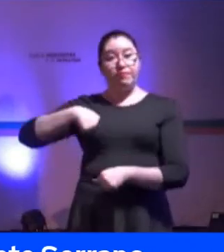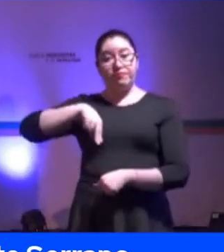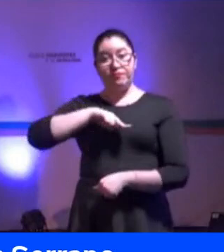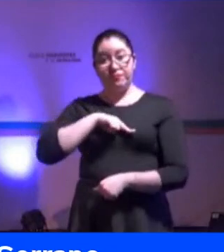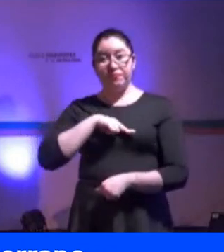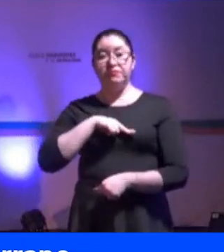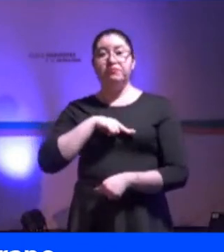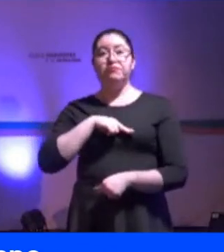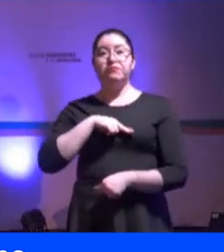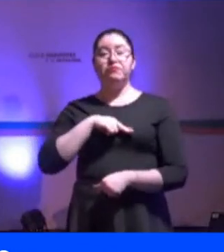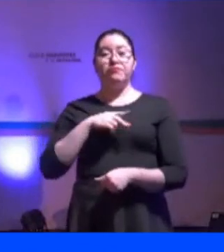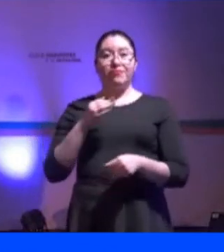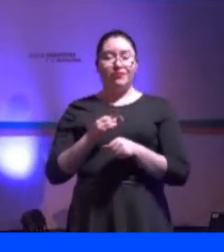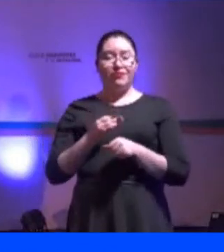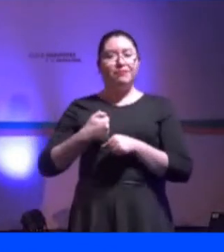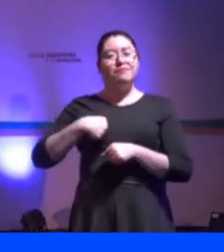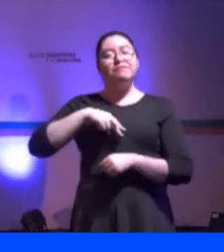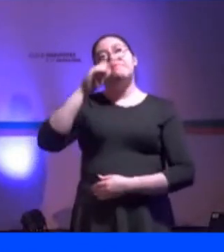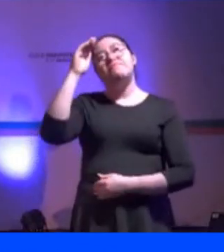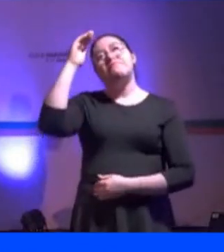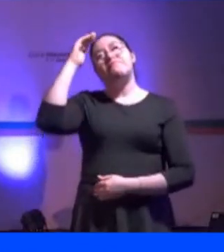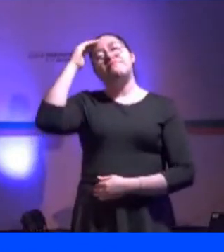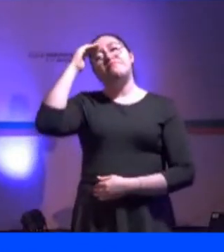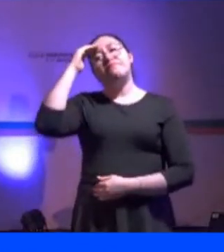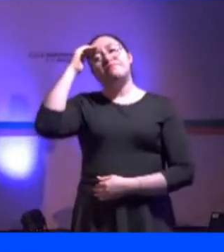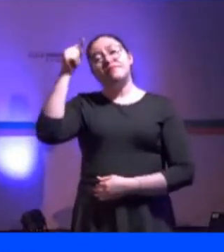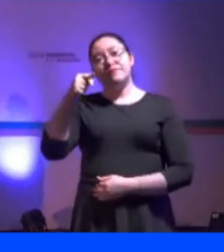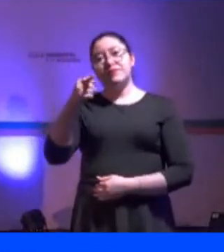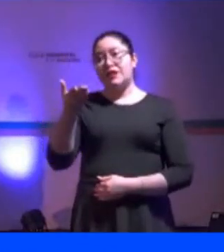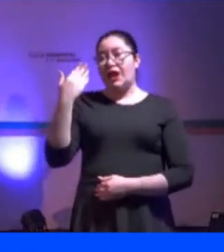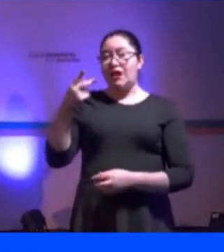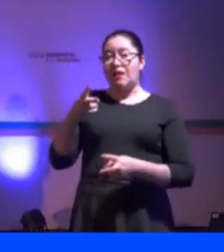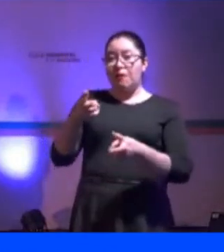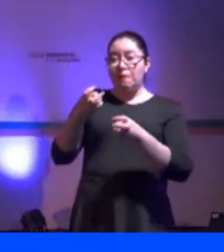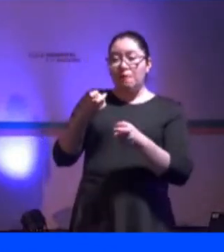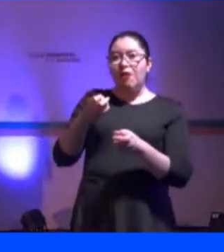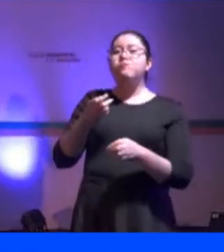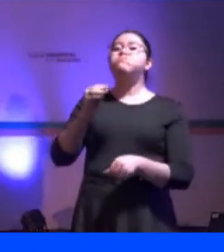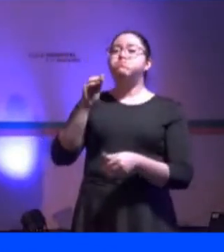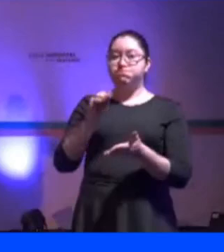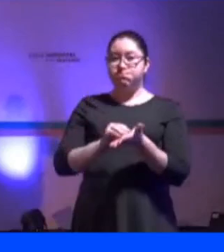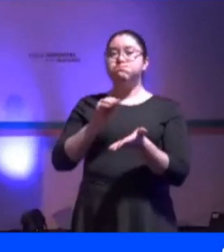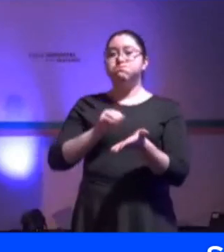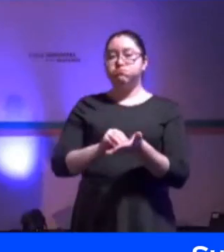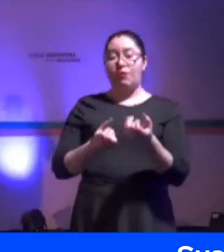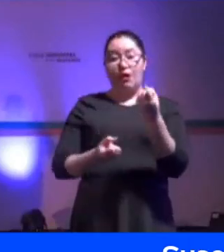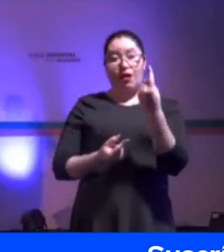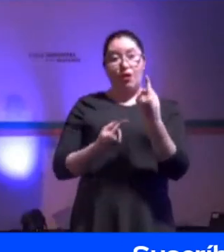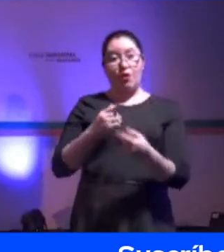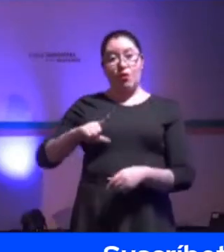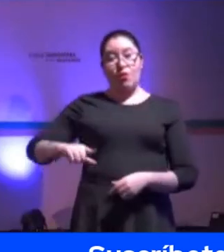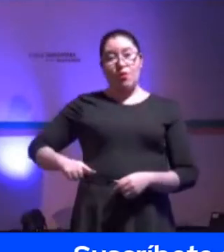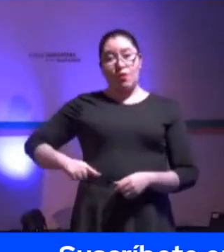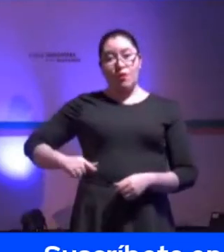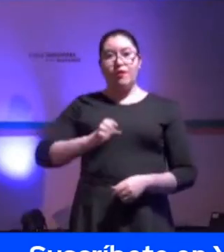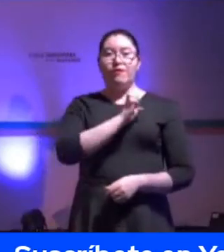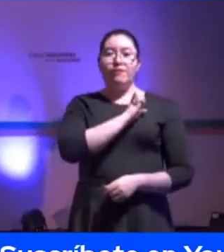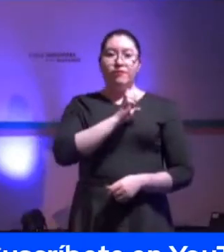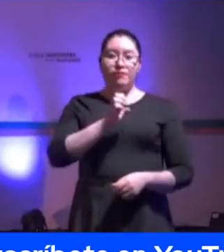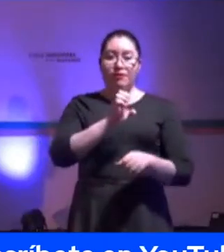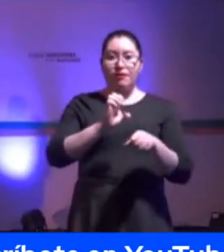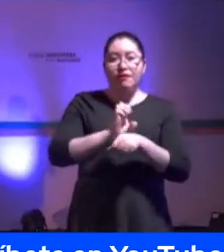podemos pensar en que ese saqueo no termina. Hay gobiernos todavía municipales,